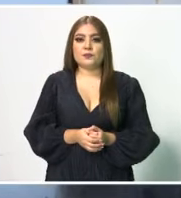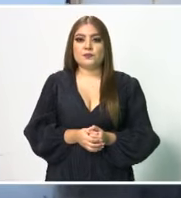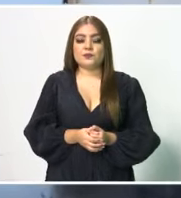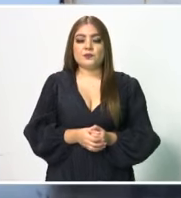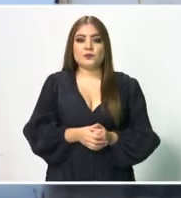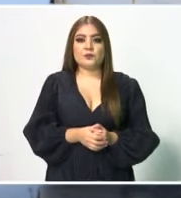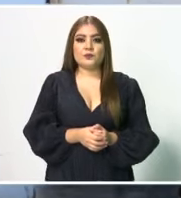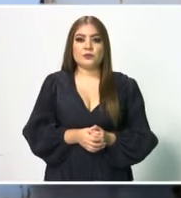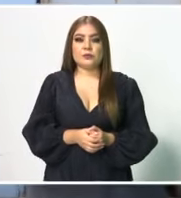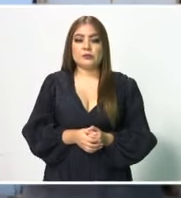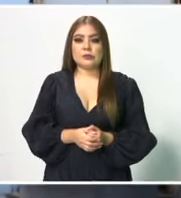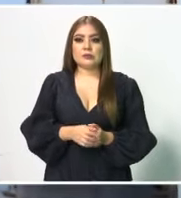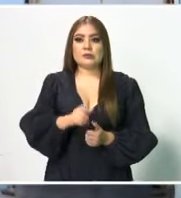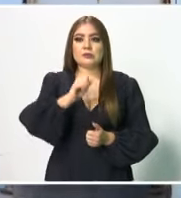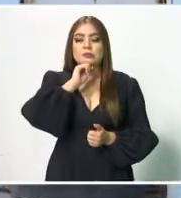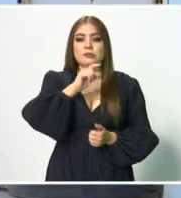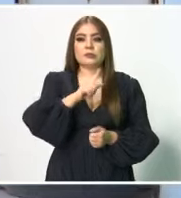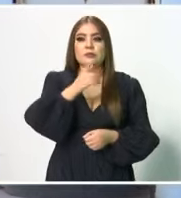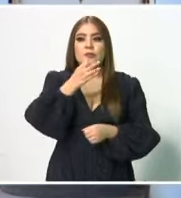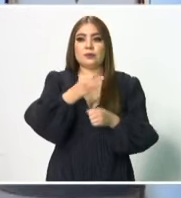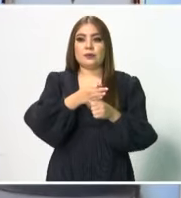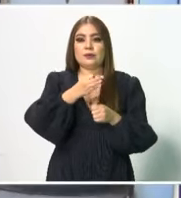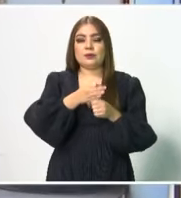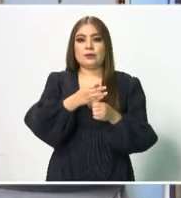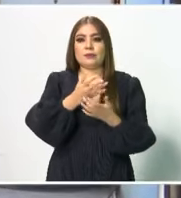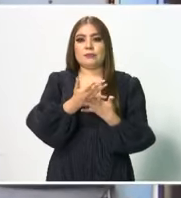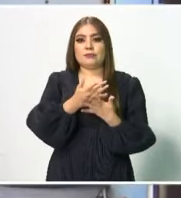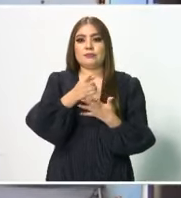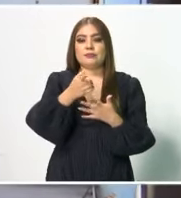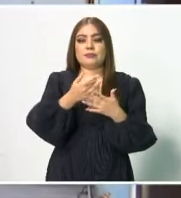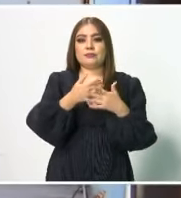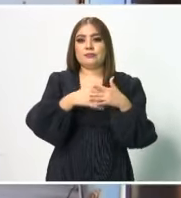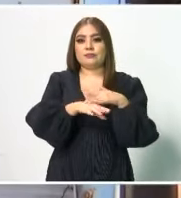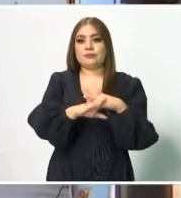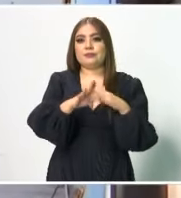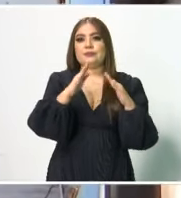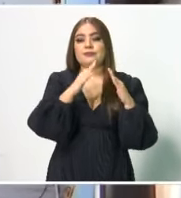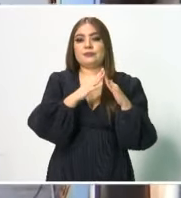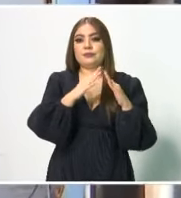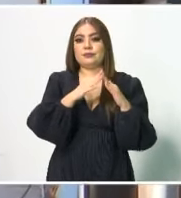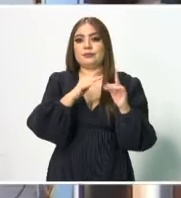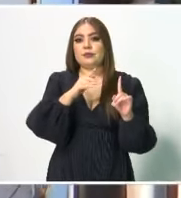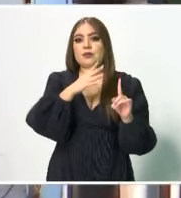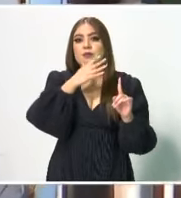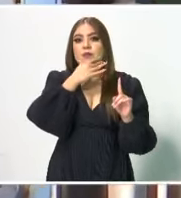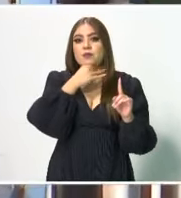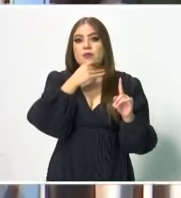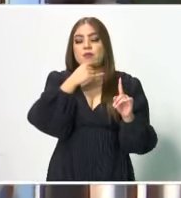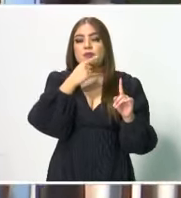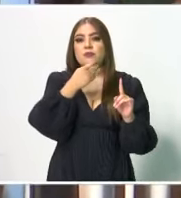pues logramos ingresar por un breve momento al domicilio. El señor, pues